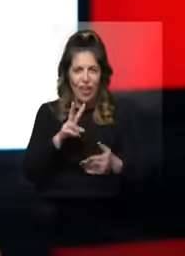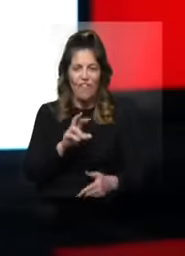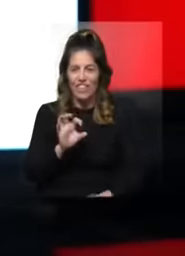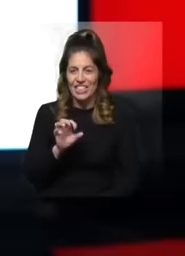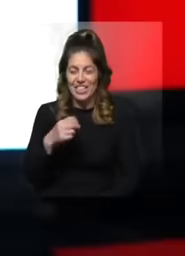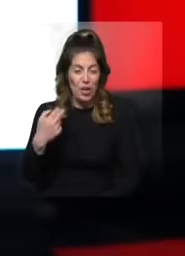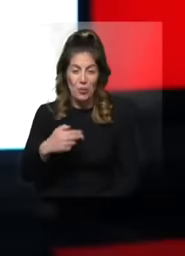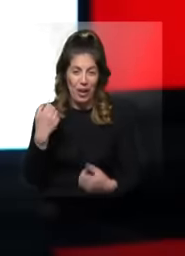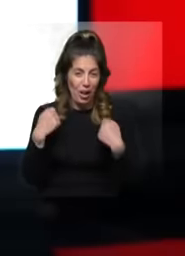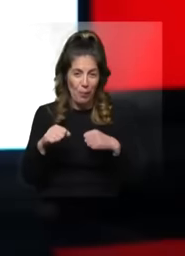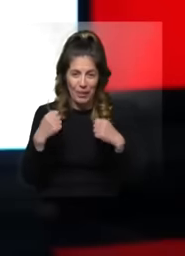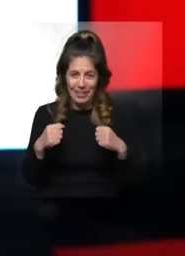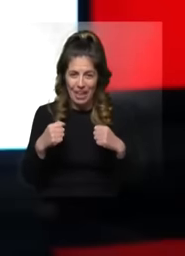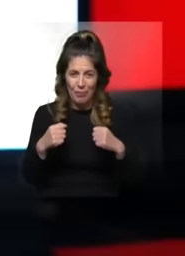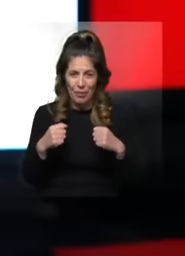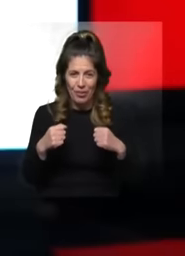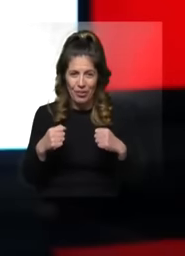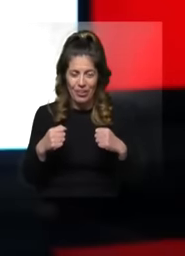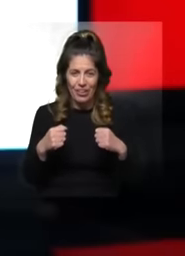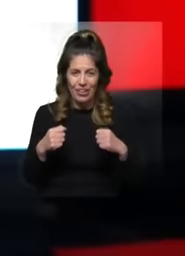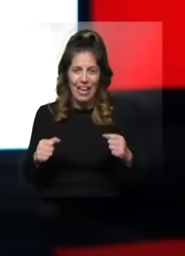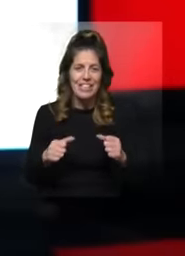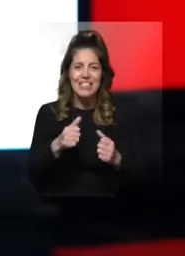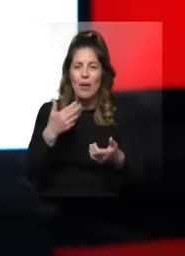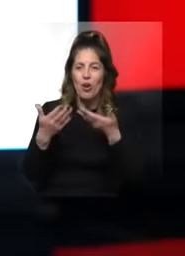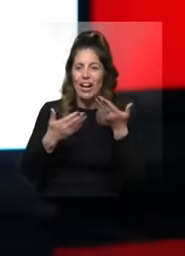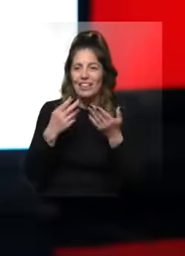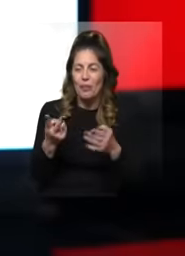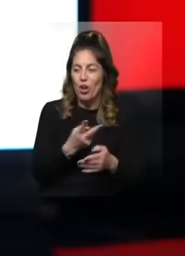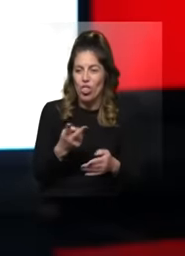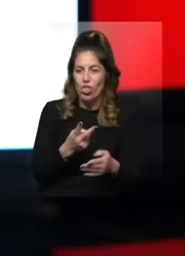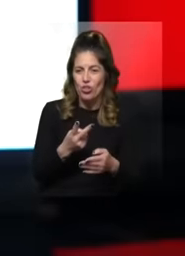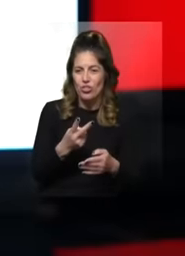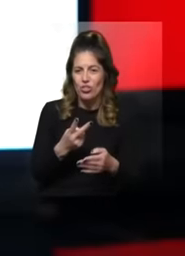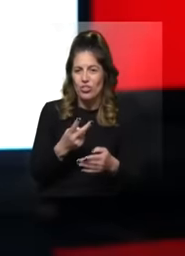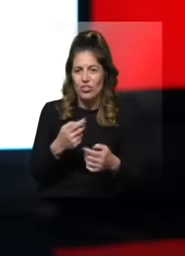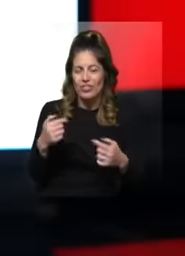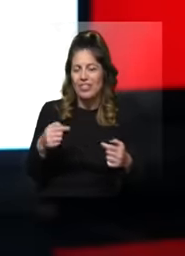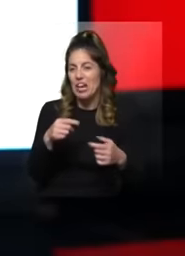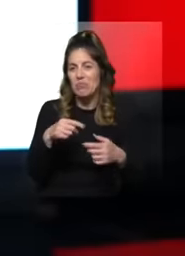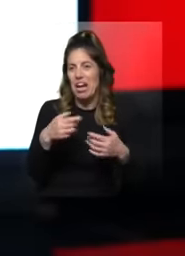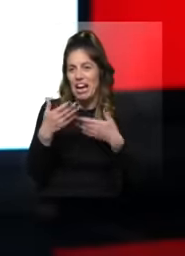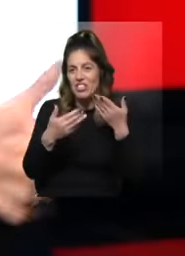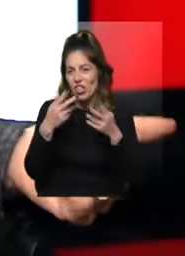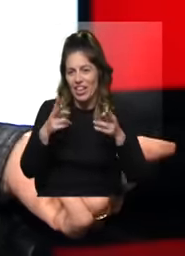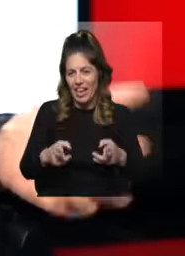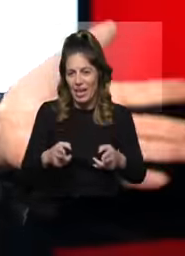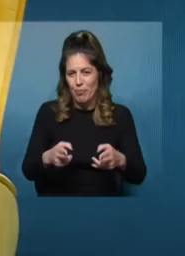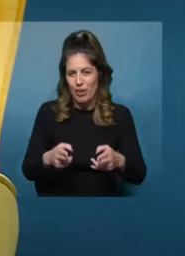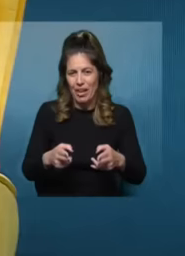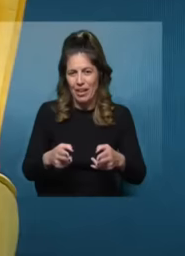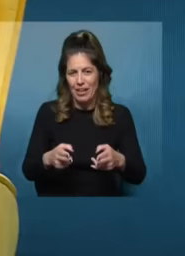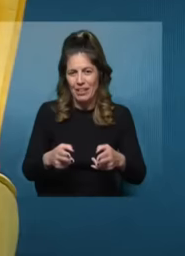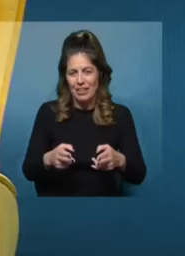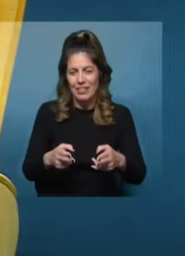nunca ensayado, en general éramos Rada y yo, que cantábamos a dúo alguna bossa nova de la época, me acuerdo de Reza, y